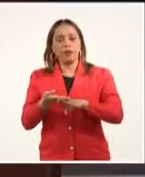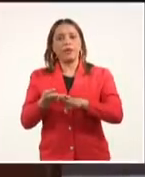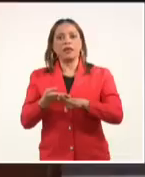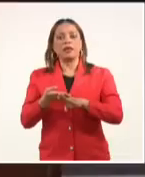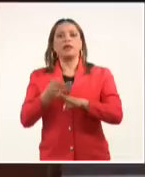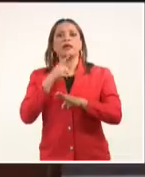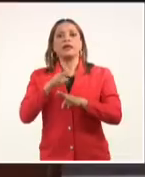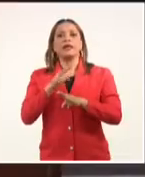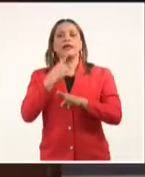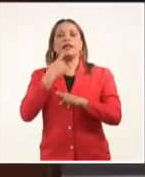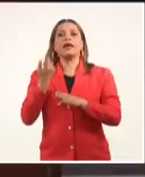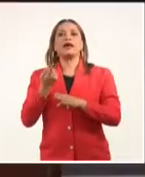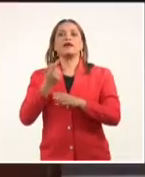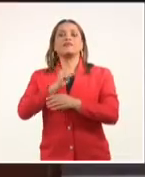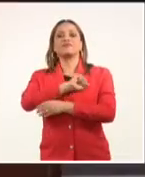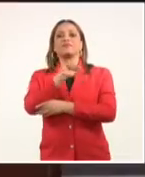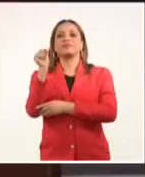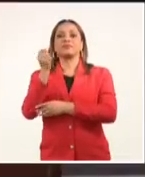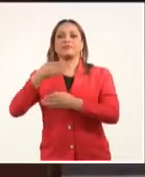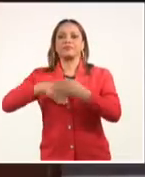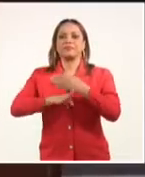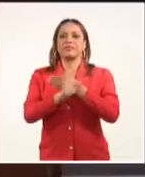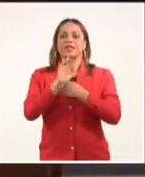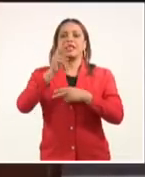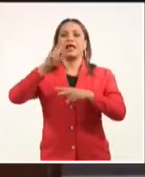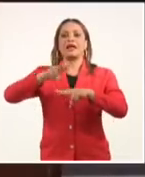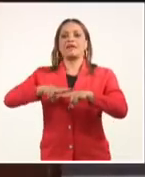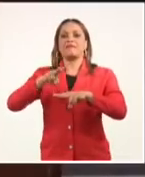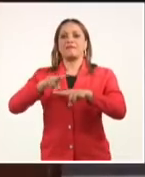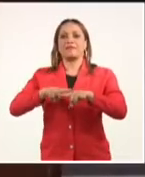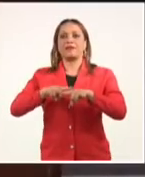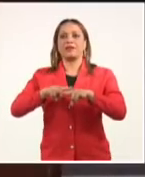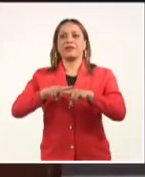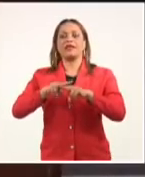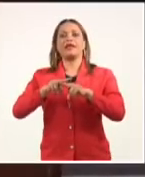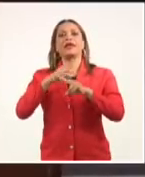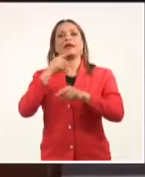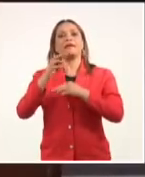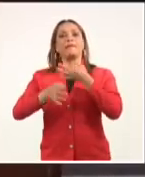entrada triunfal a la capital, insistió en ello